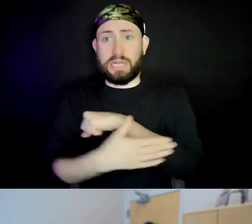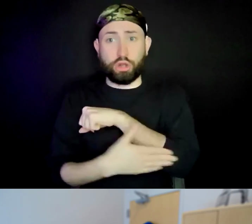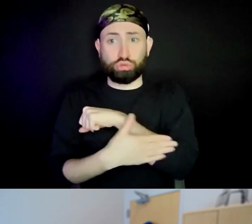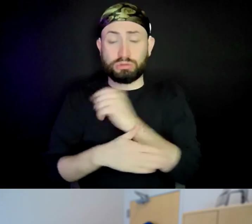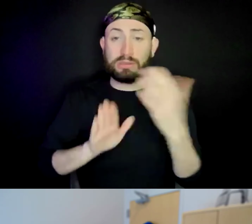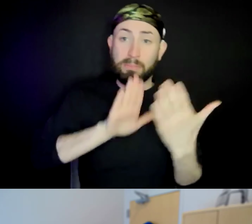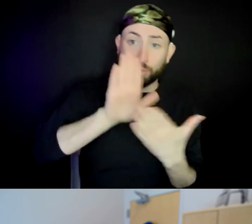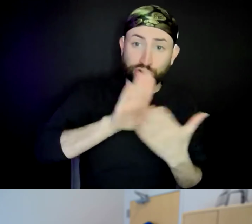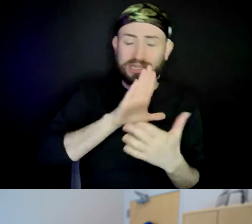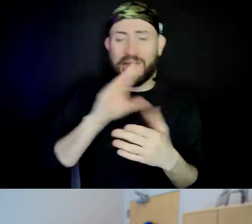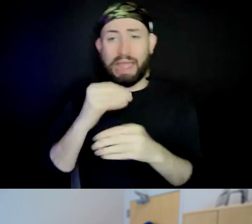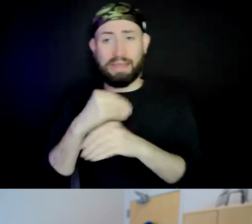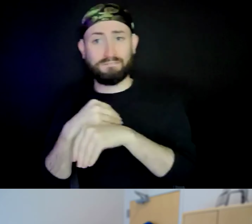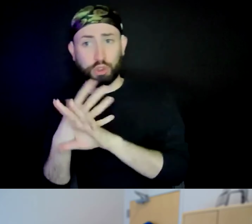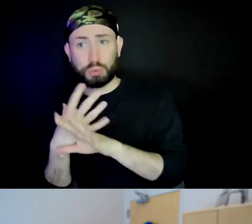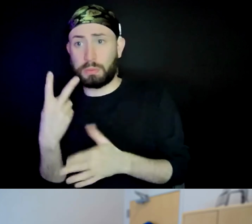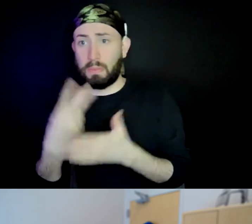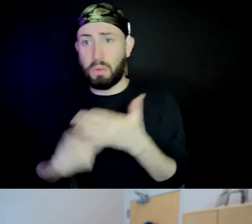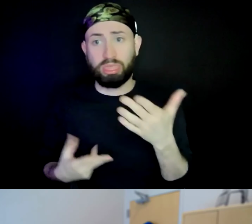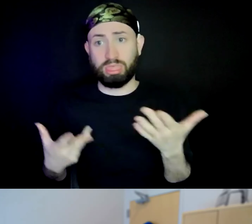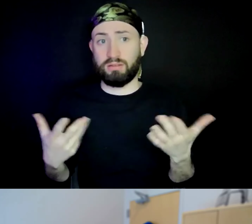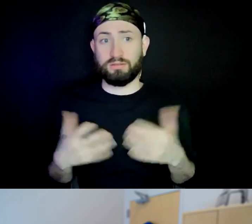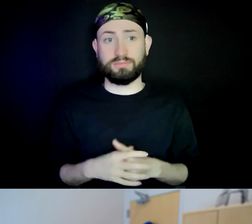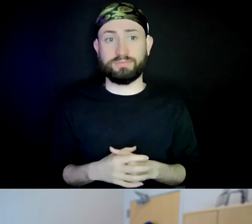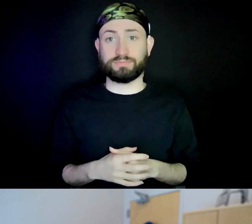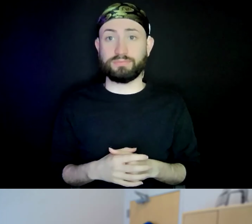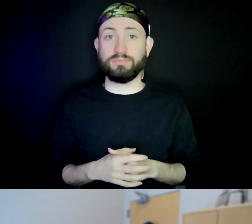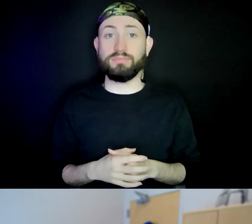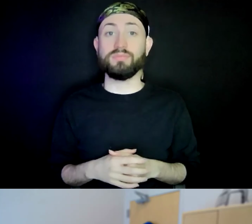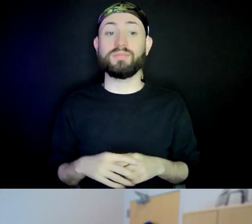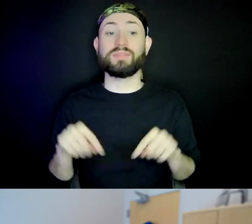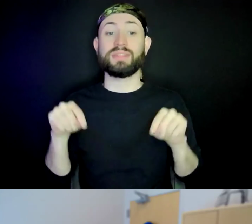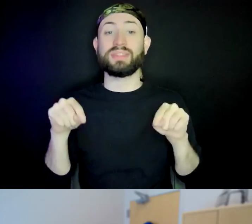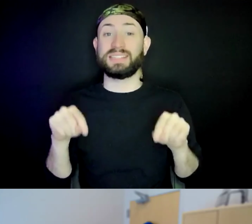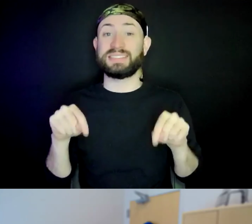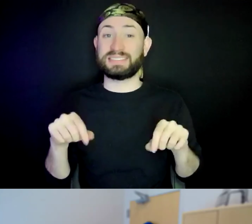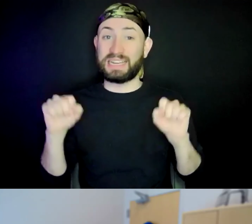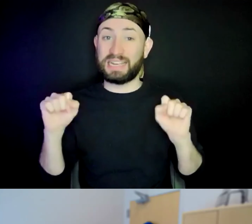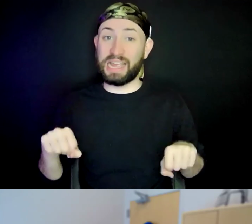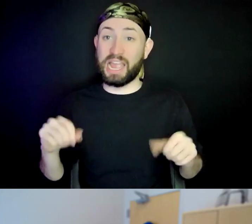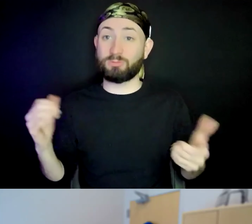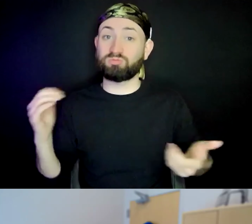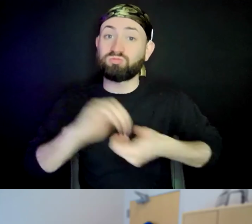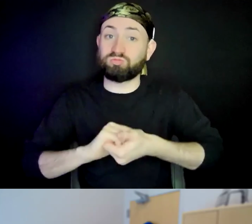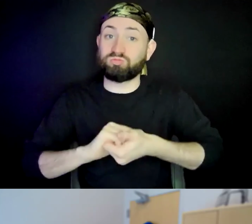Gracias, Kate. Y bueno, estoy más que feliz de apoyarles. Nosotros damos